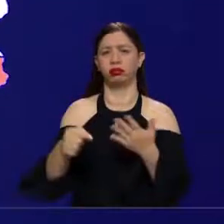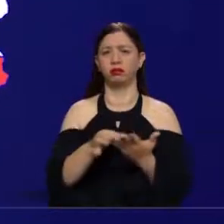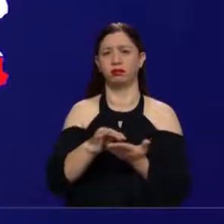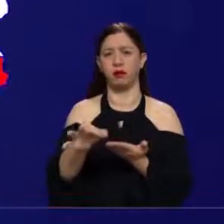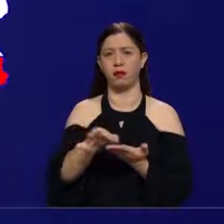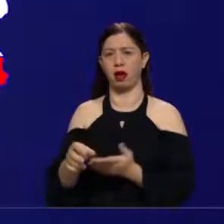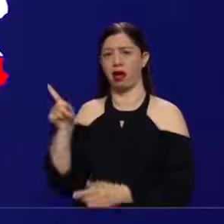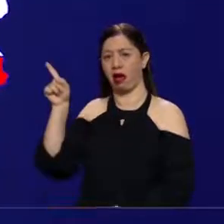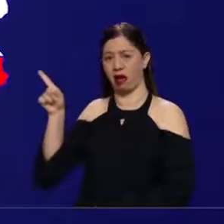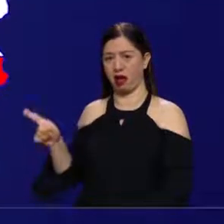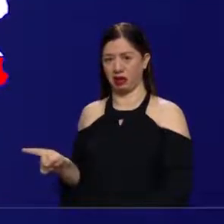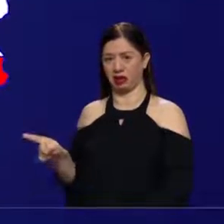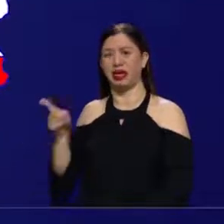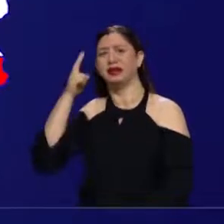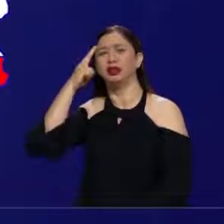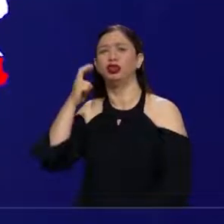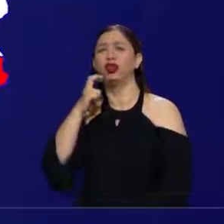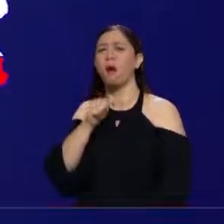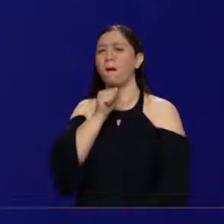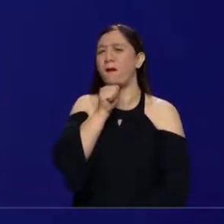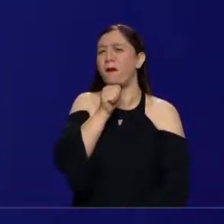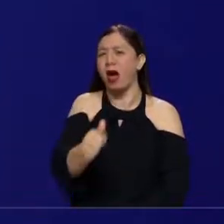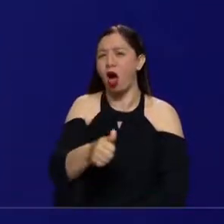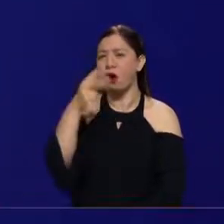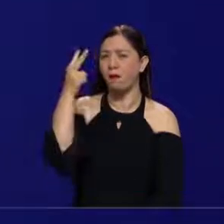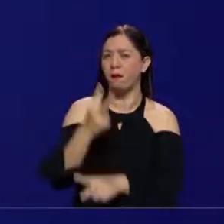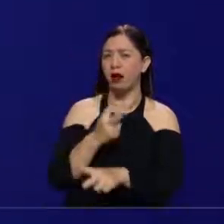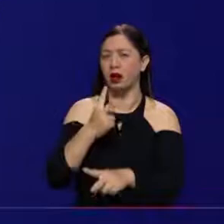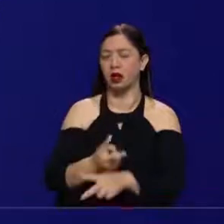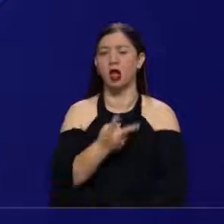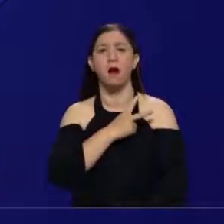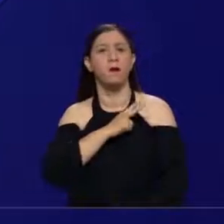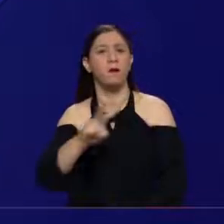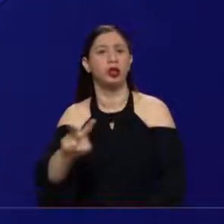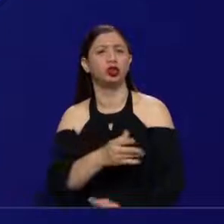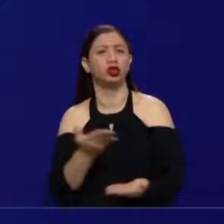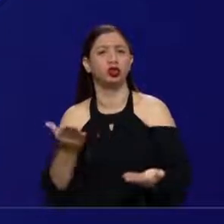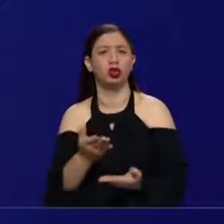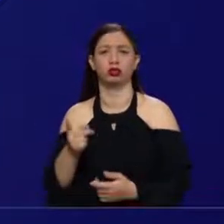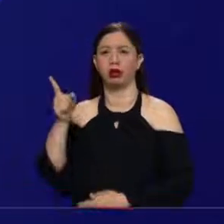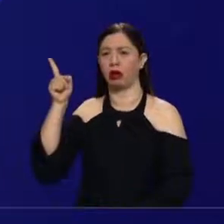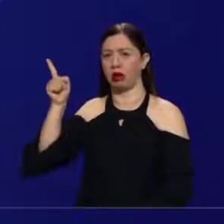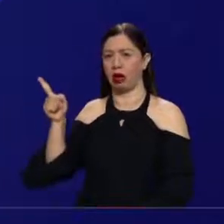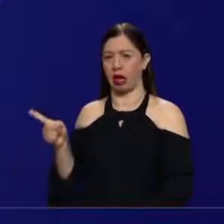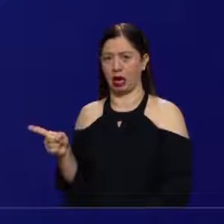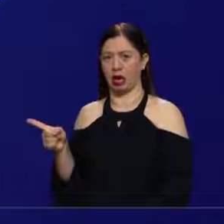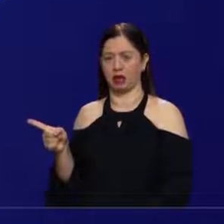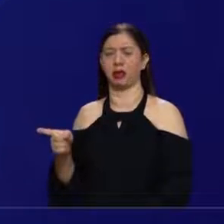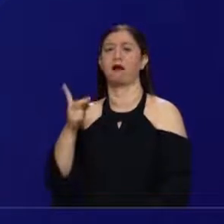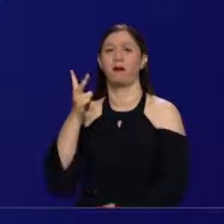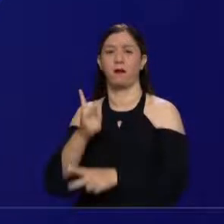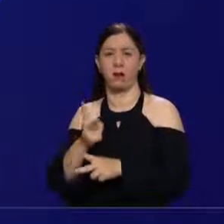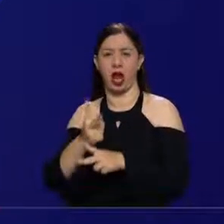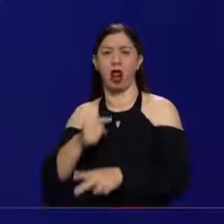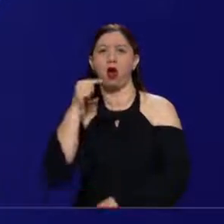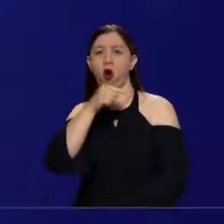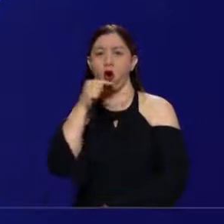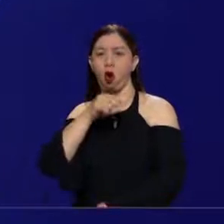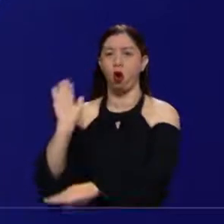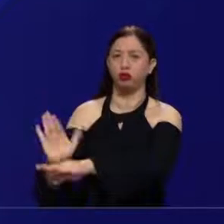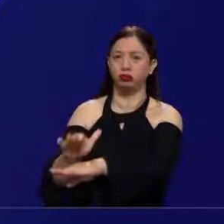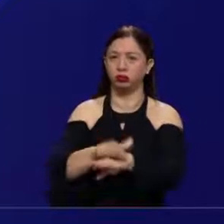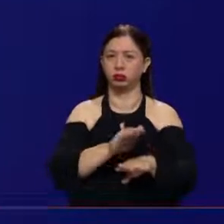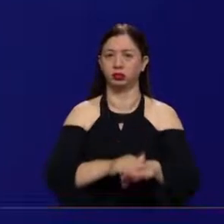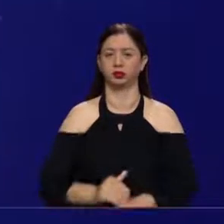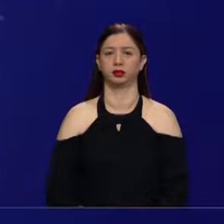José del Palmar en Chocó son zonas de alto riesgo. En el Valle del Cauca, Sevilla, Dagua y Cali hacen parte de la declaratoria de calamidad